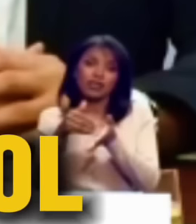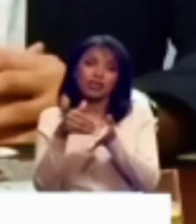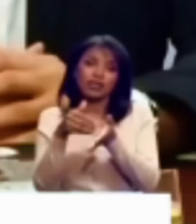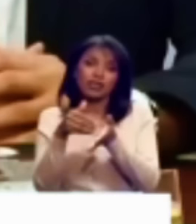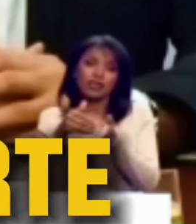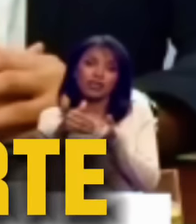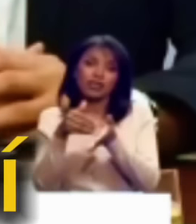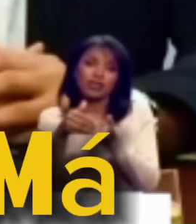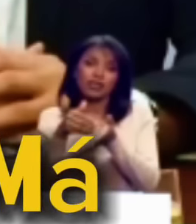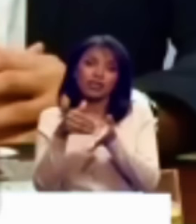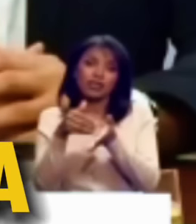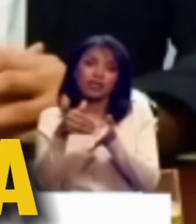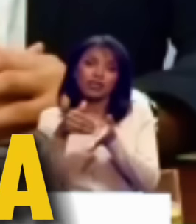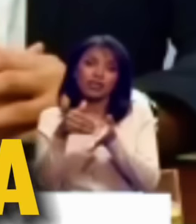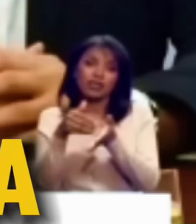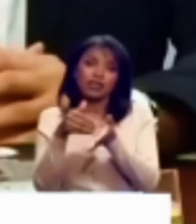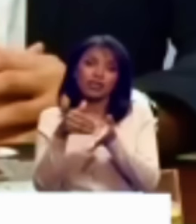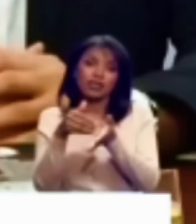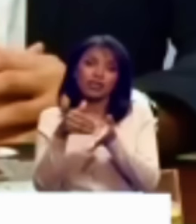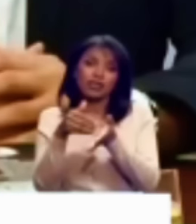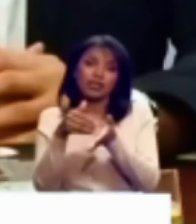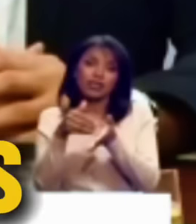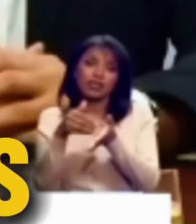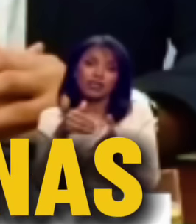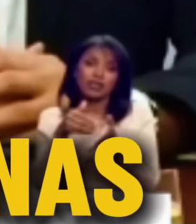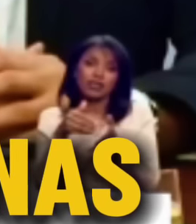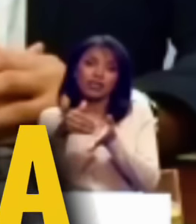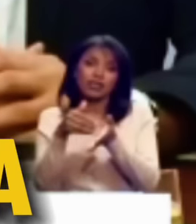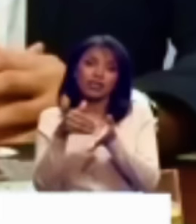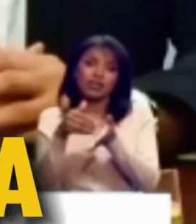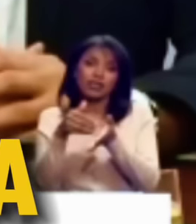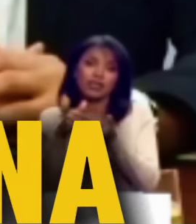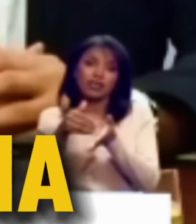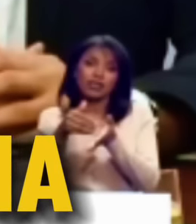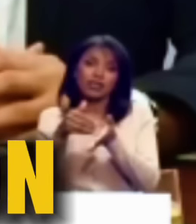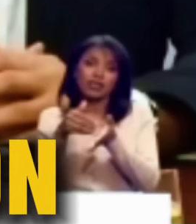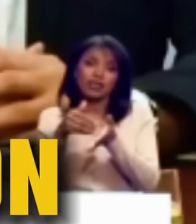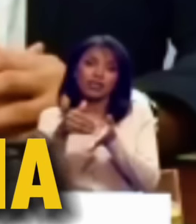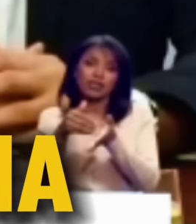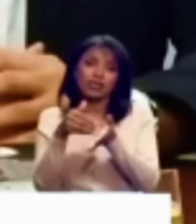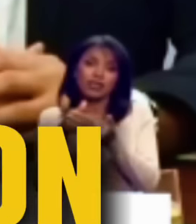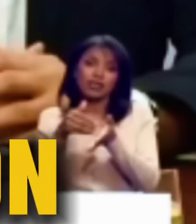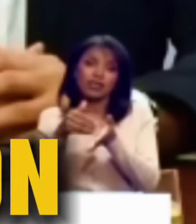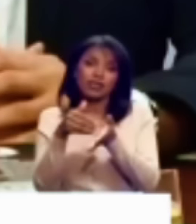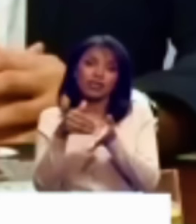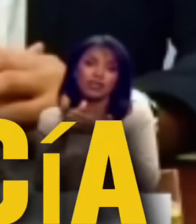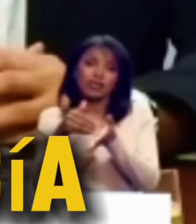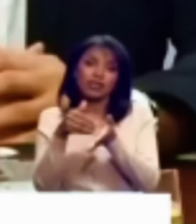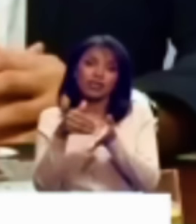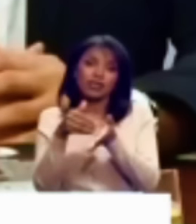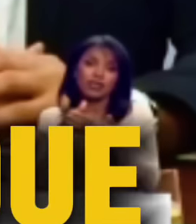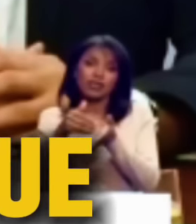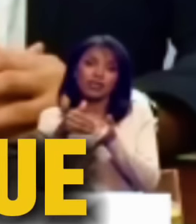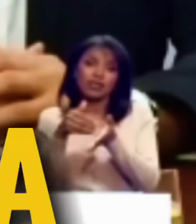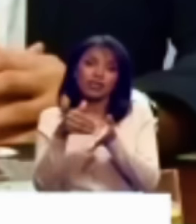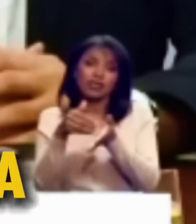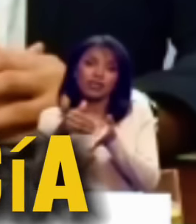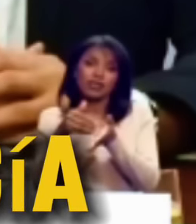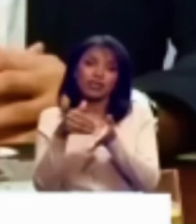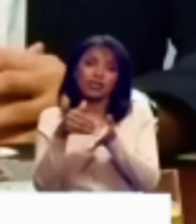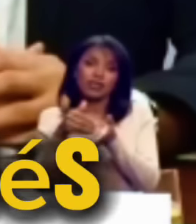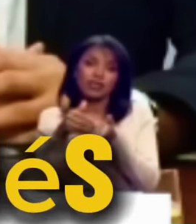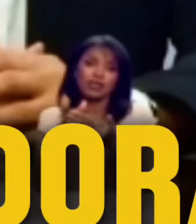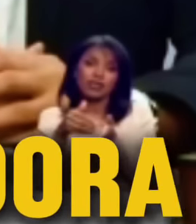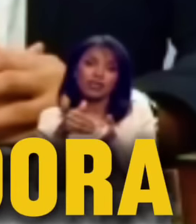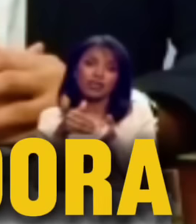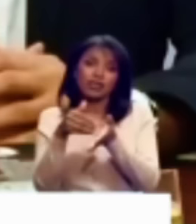de Fútbol y el deporte aquí en Panamá no paga nada. Esas personas, mira el tema de Ateina Bailón es policía. ¿Por qué ella es